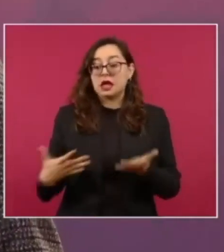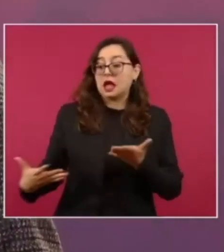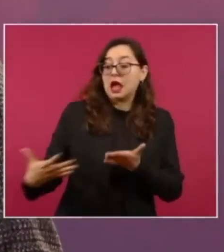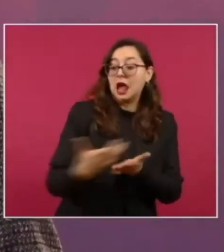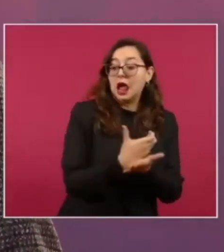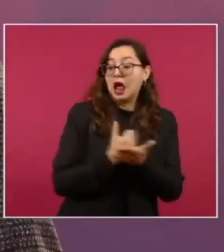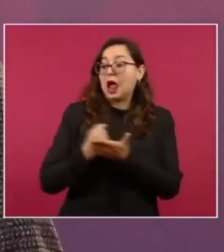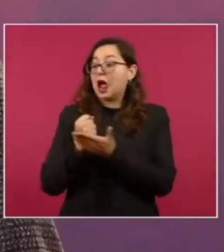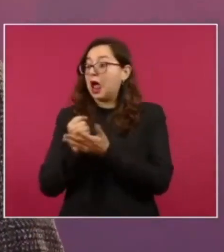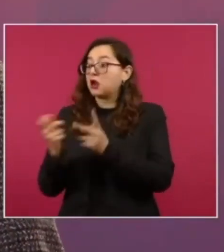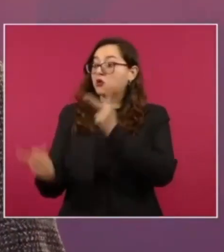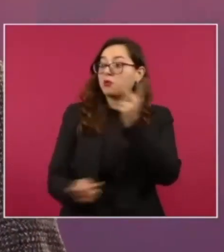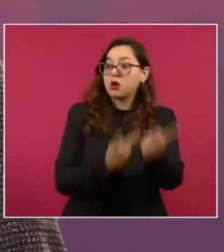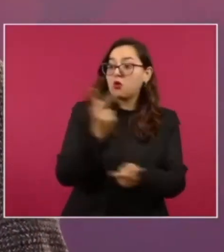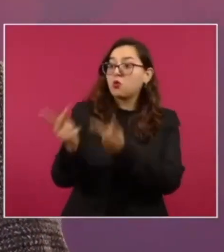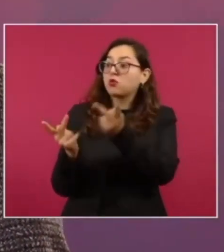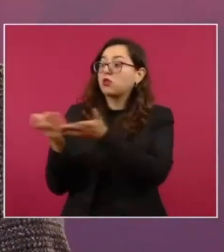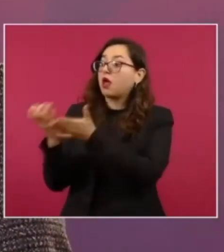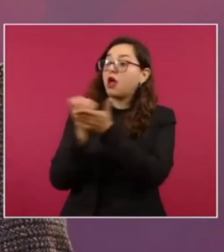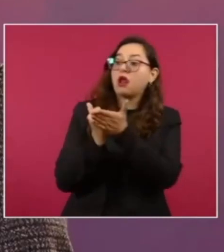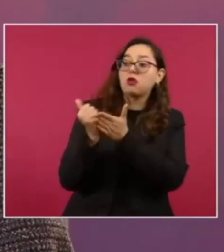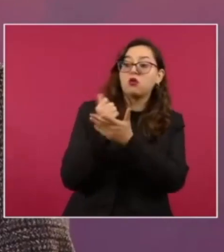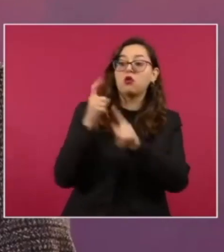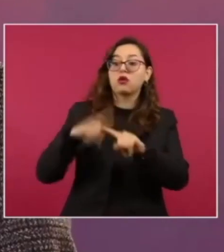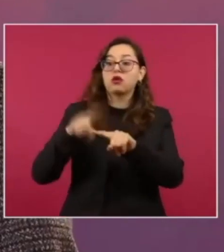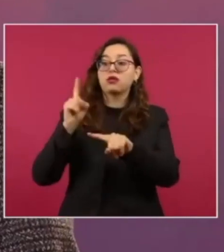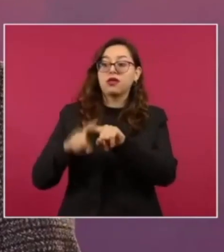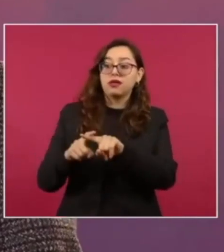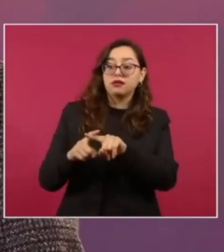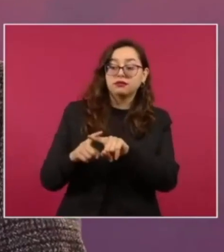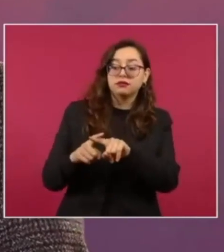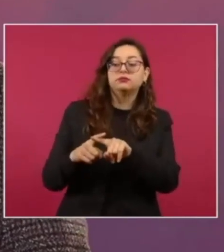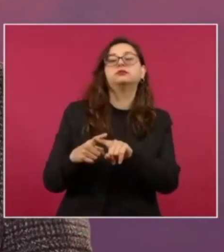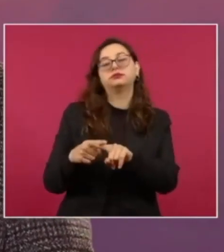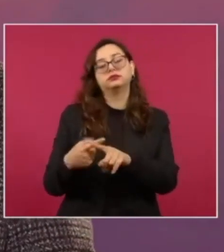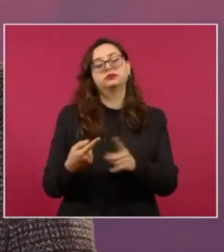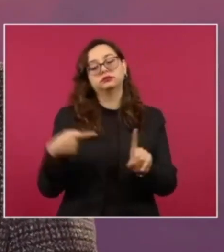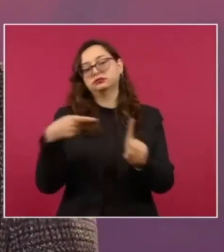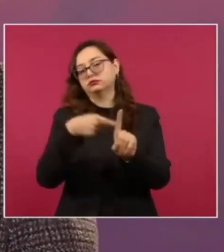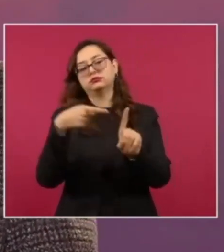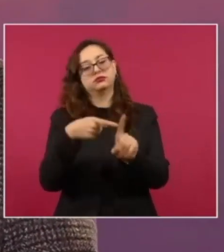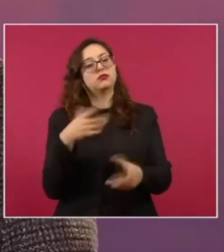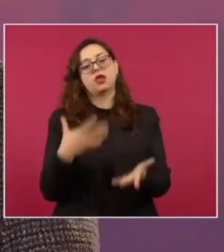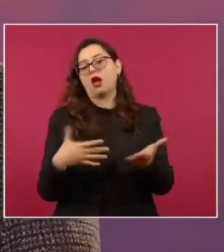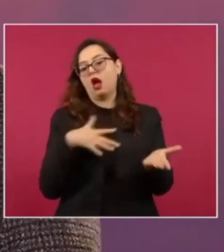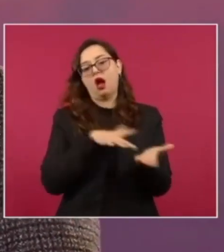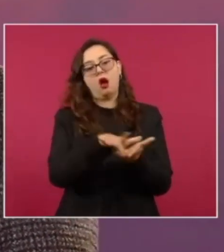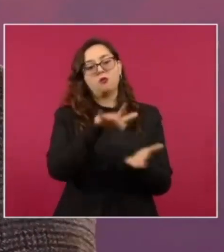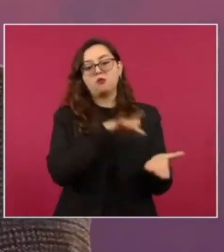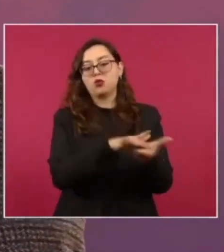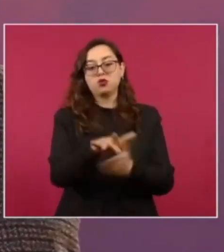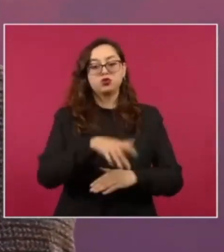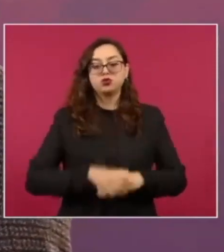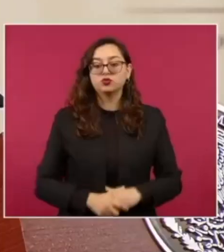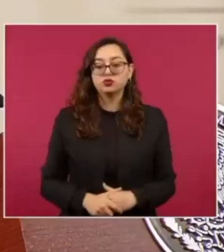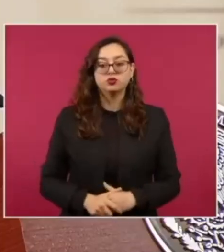triunfa de manera democrática mediante el levantamiento de una encuesta.